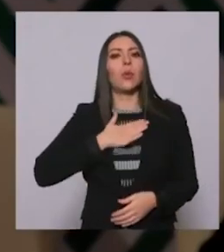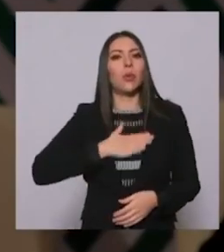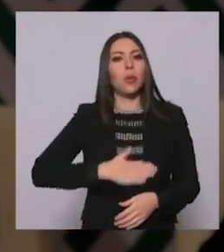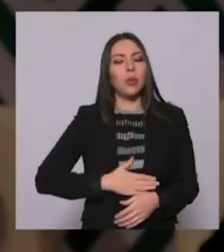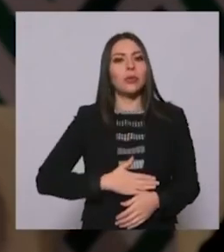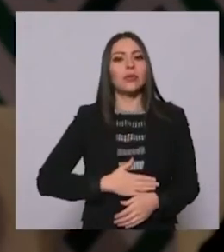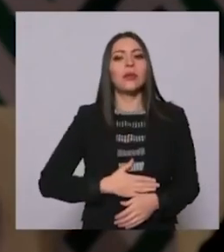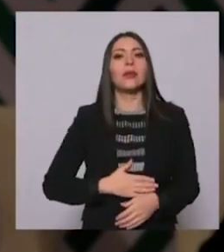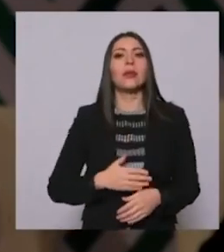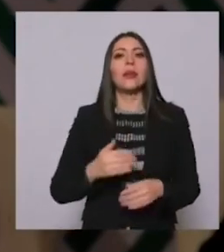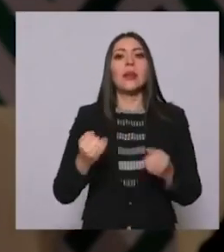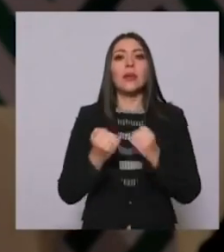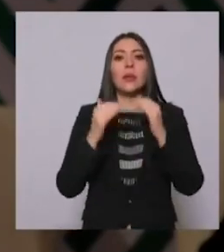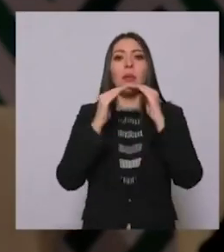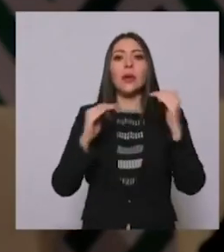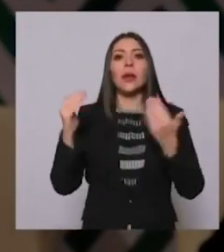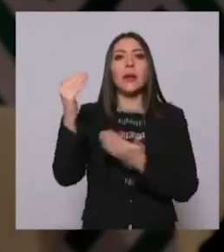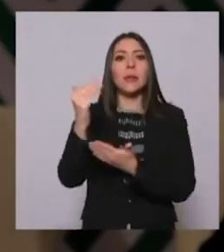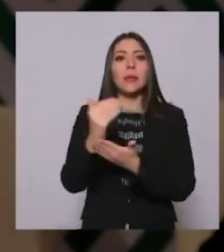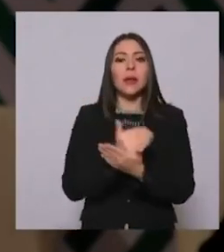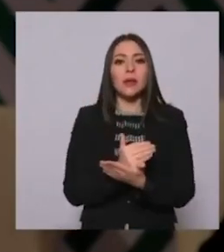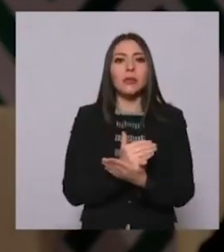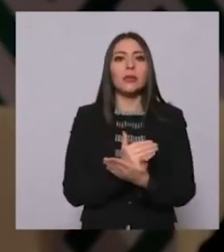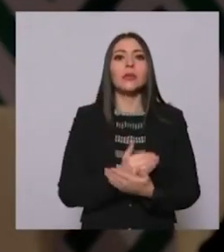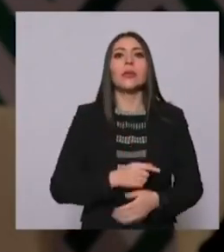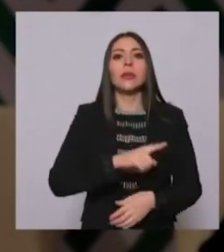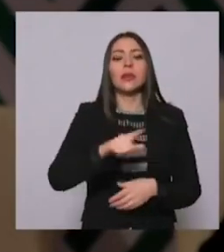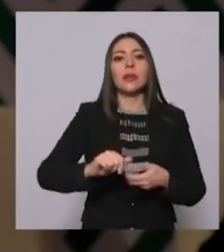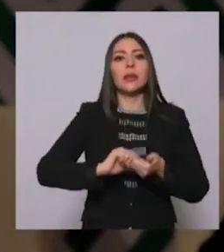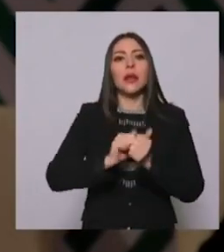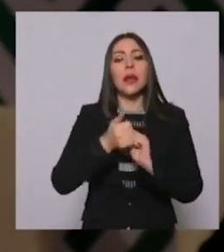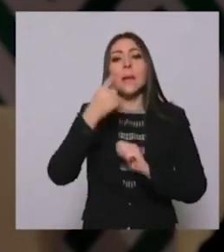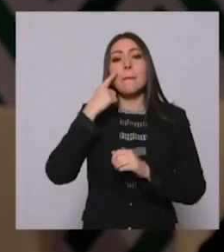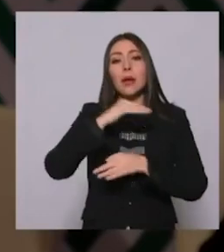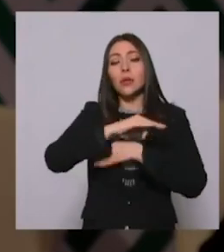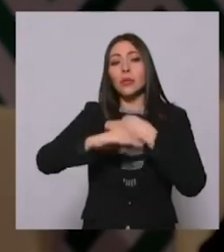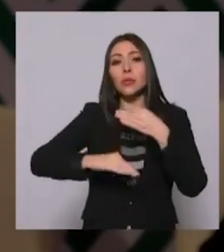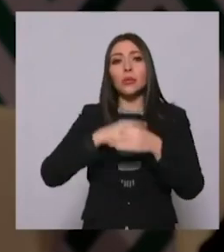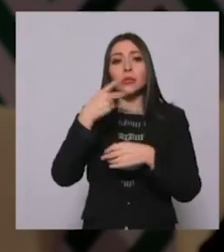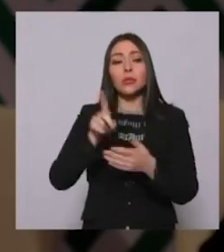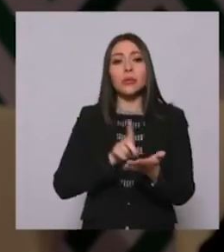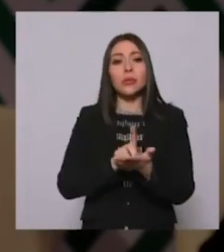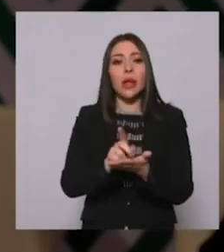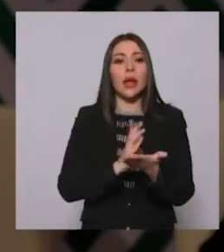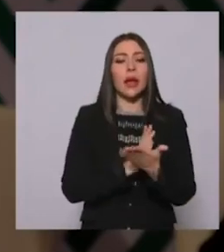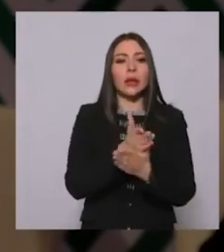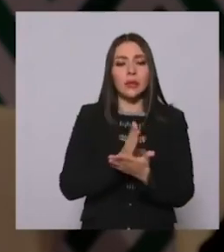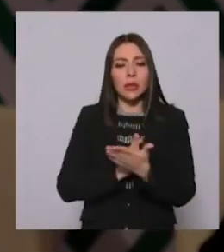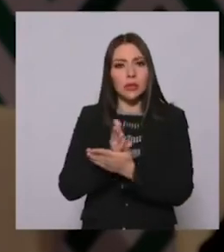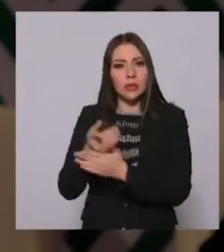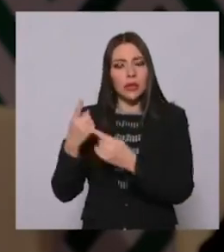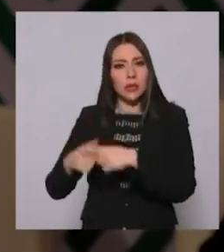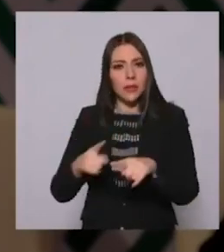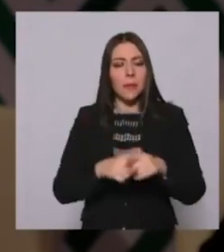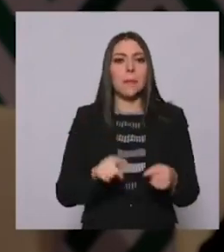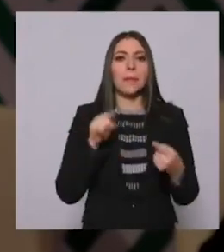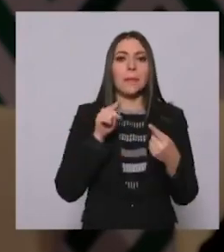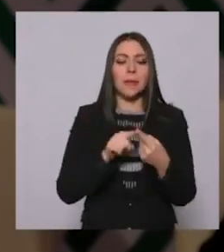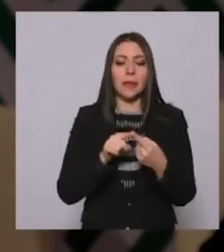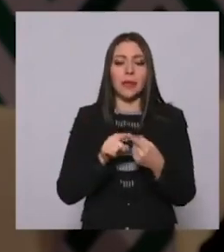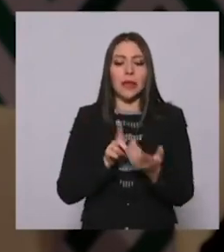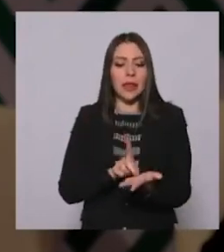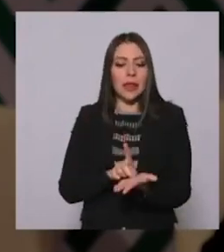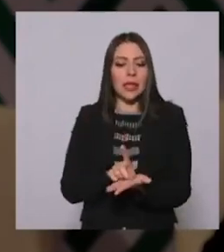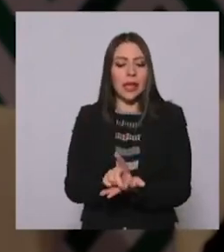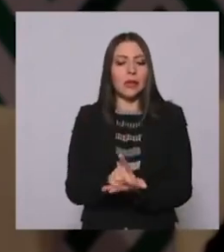mandataria capitalina apuntó que cumplió con sus promesas de campaña al suspender el cobro de fotomultas para iniciar con el sistema de fotos cívicas,